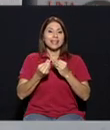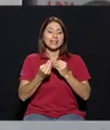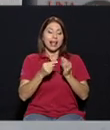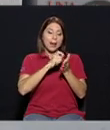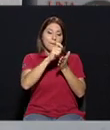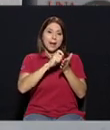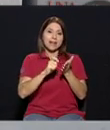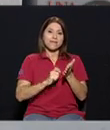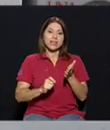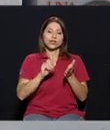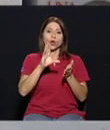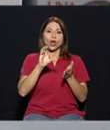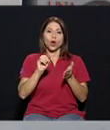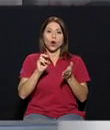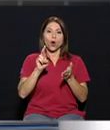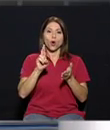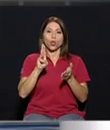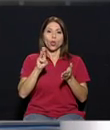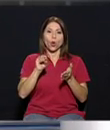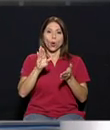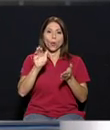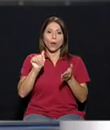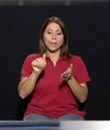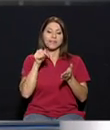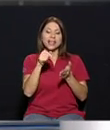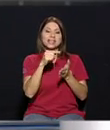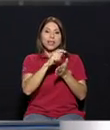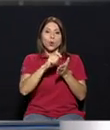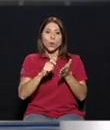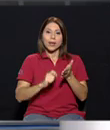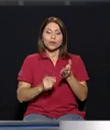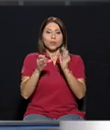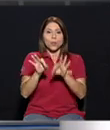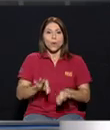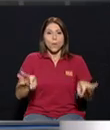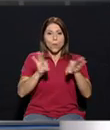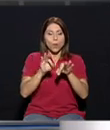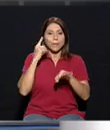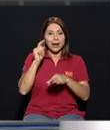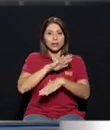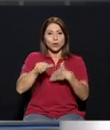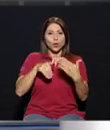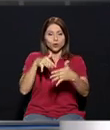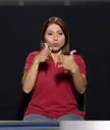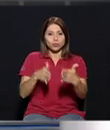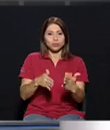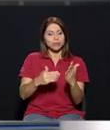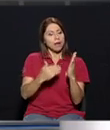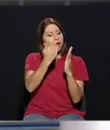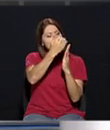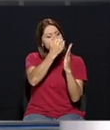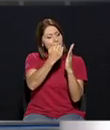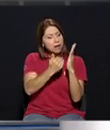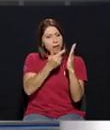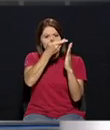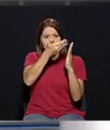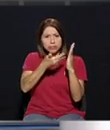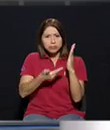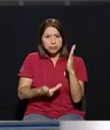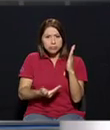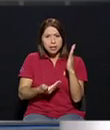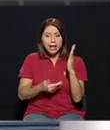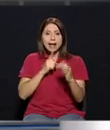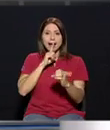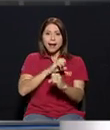Manifiesto de Córdoba, un documento fundamental para todo el sector estudiantil, y es que establece, dentro de todos los